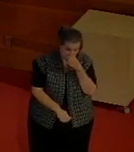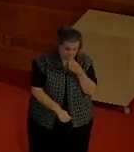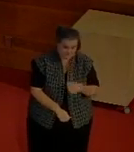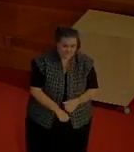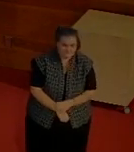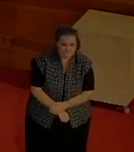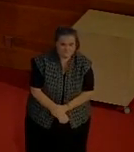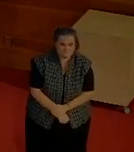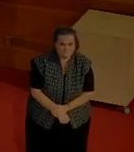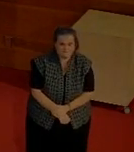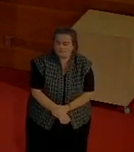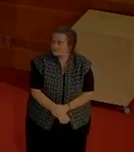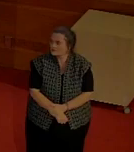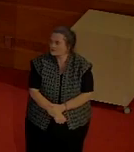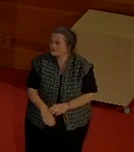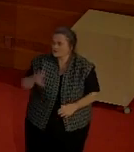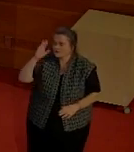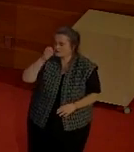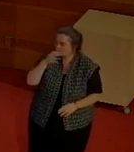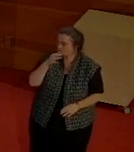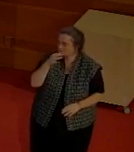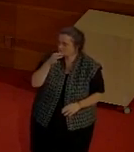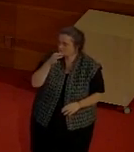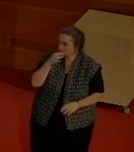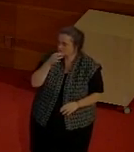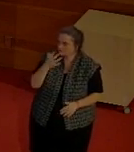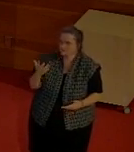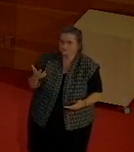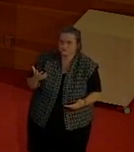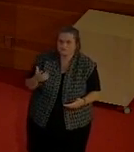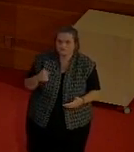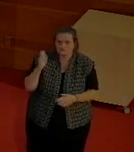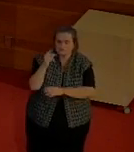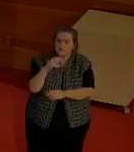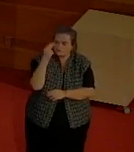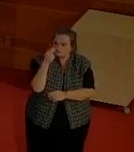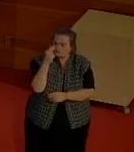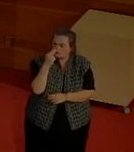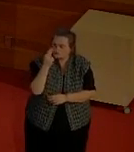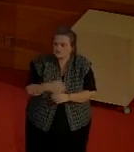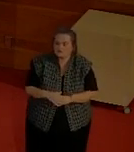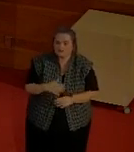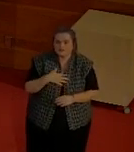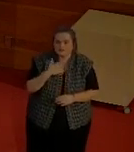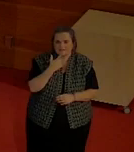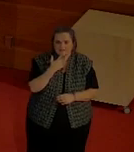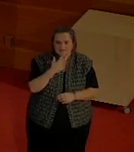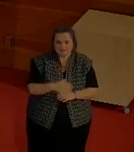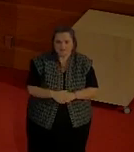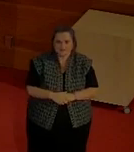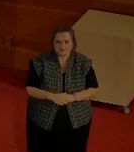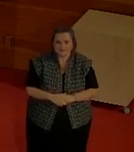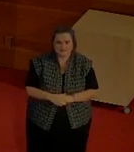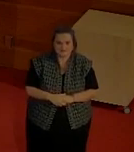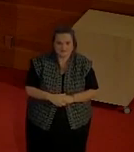Gracias ciso archa León muy interesante la conferencia Te quería comentar sobre